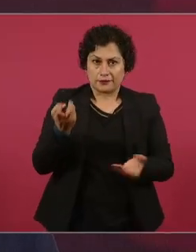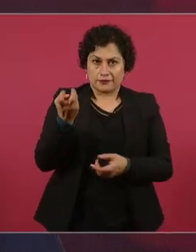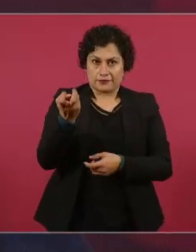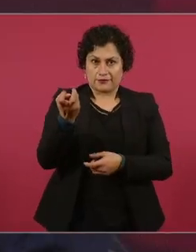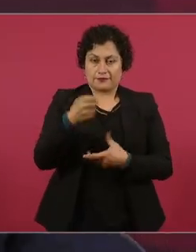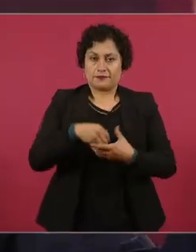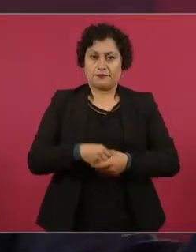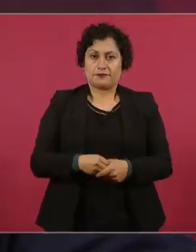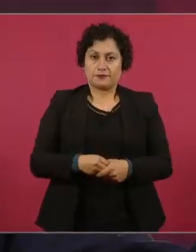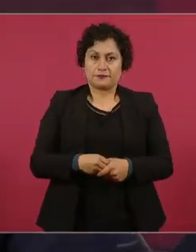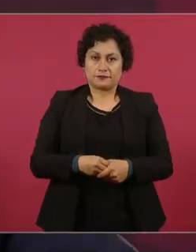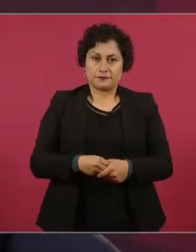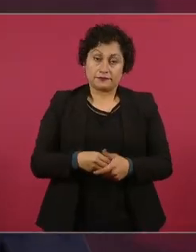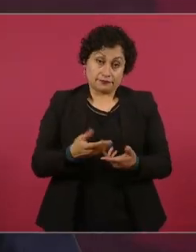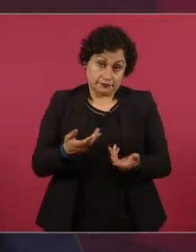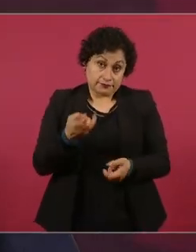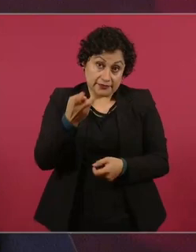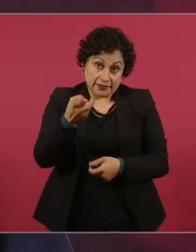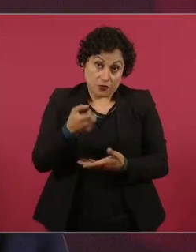y ahí van a salir cosas.